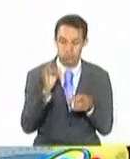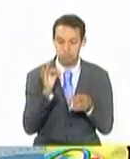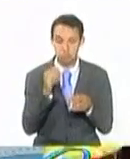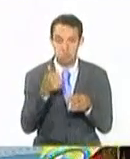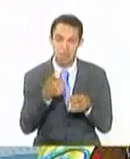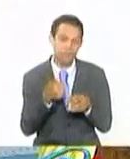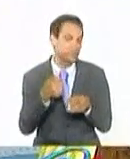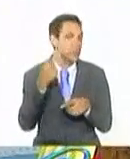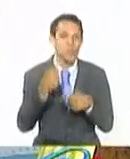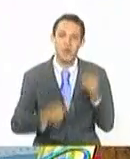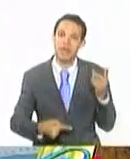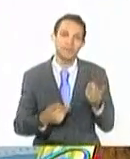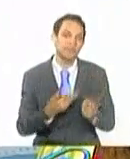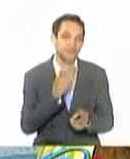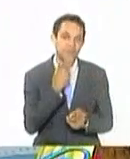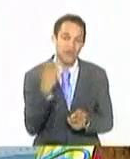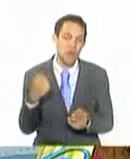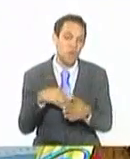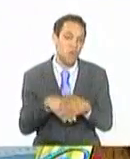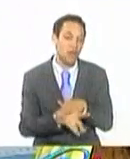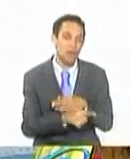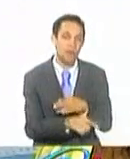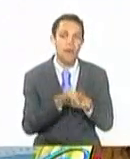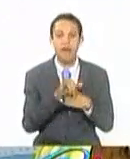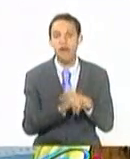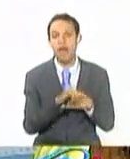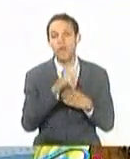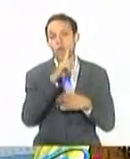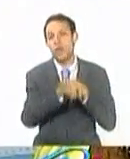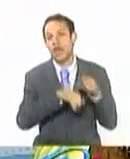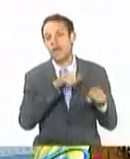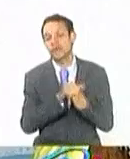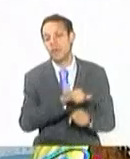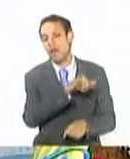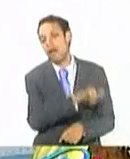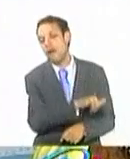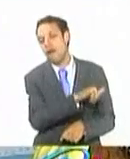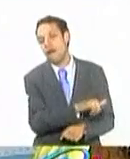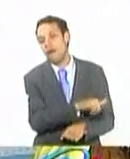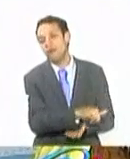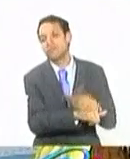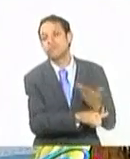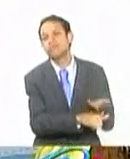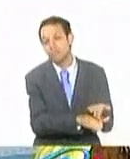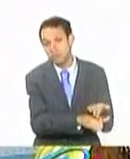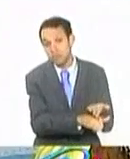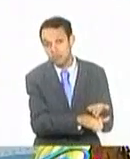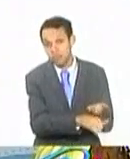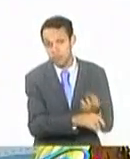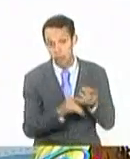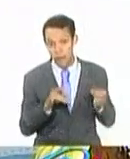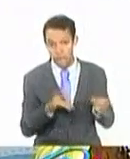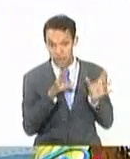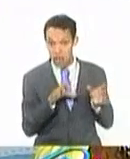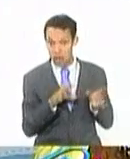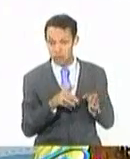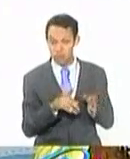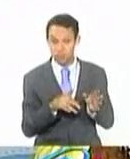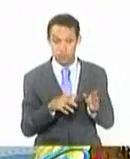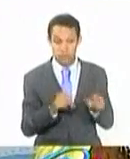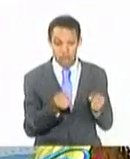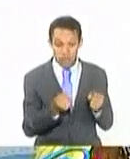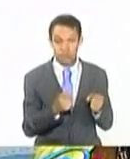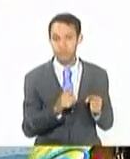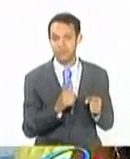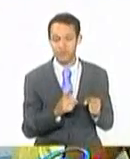Pero yo lo metí a un tarro de aluminio un año sin refrigerar ustedes creen que le echaron agua bendita no